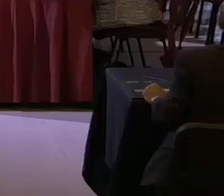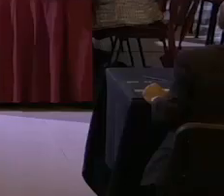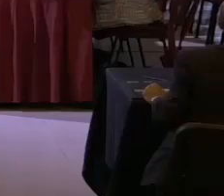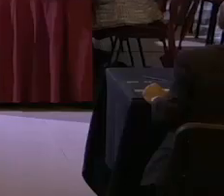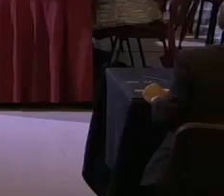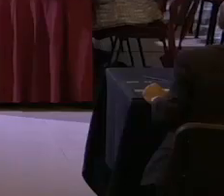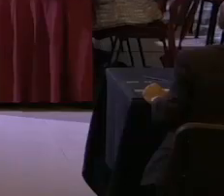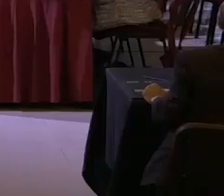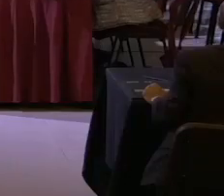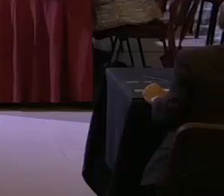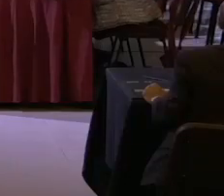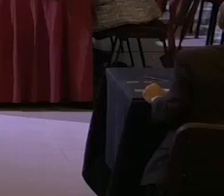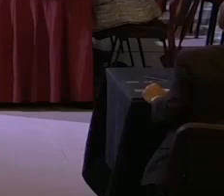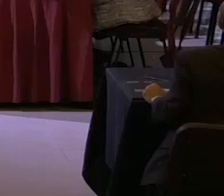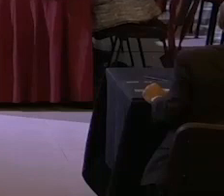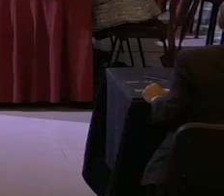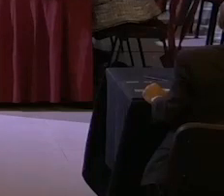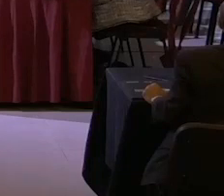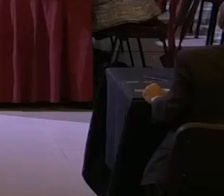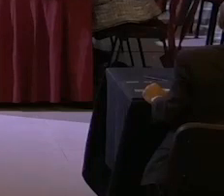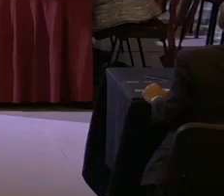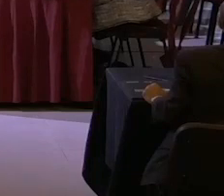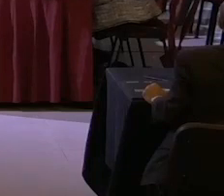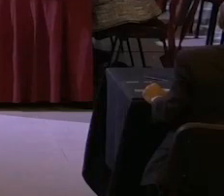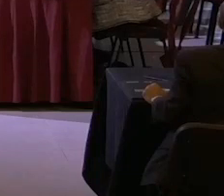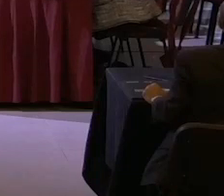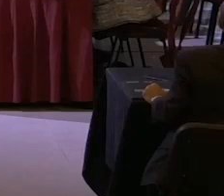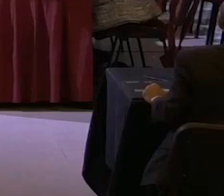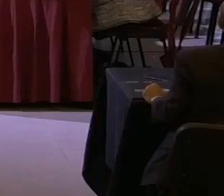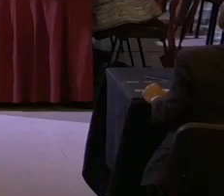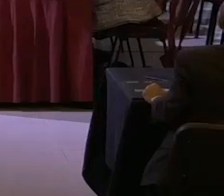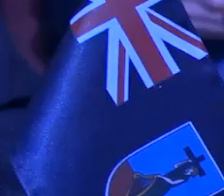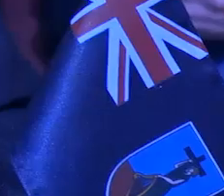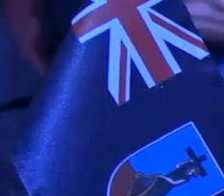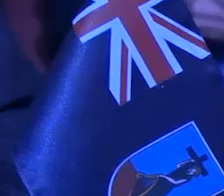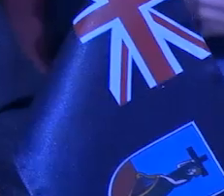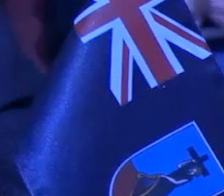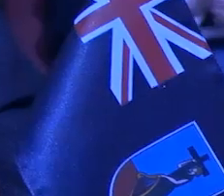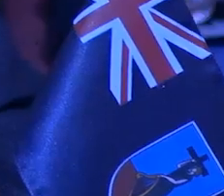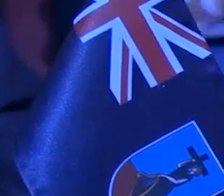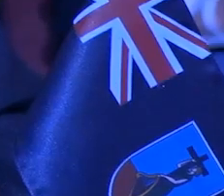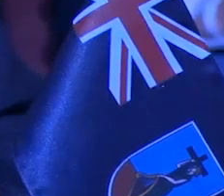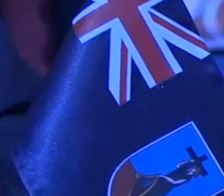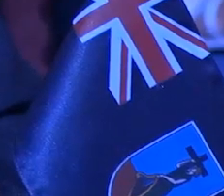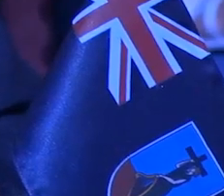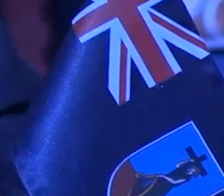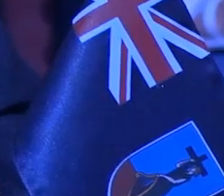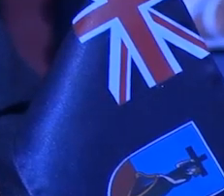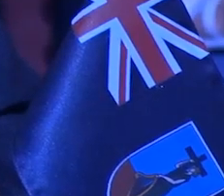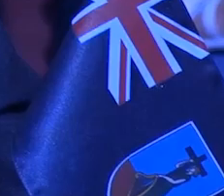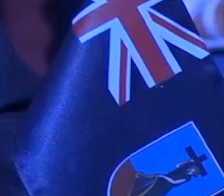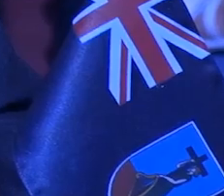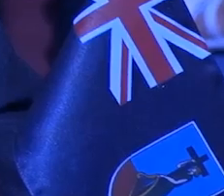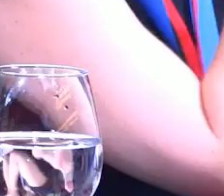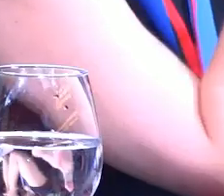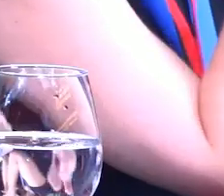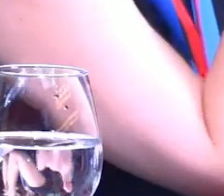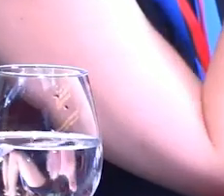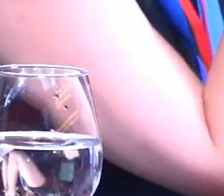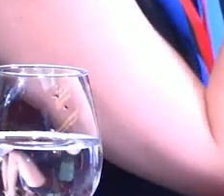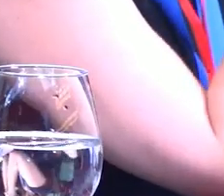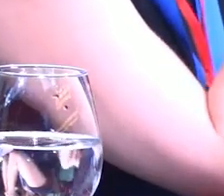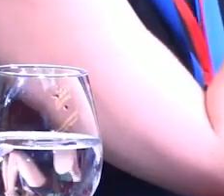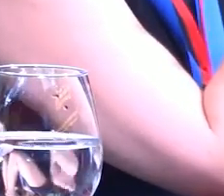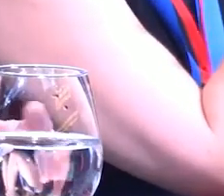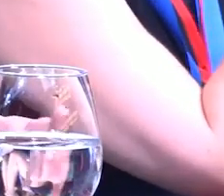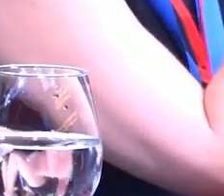todos los países tienen algo que enseñarle a los demás. Independiente de su nivel de desarrollo educativo,